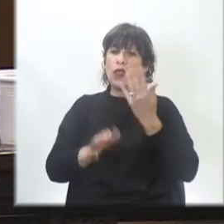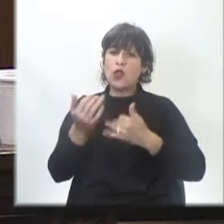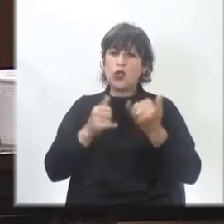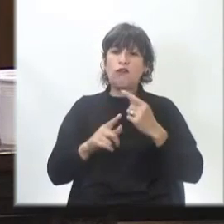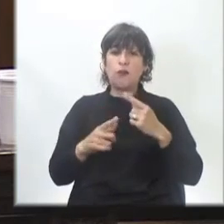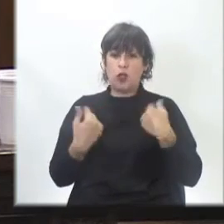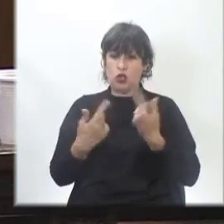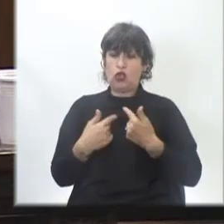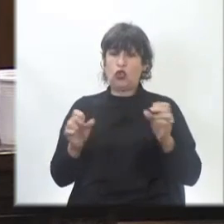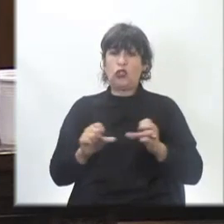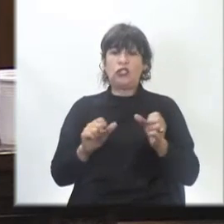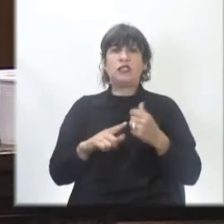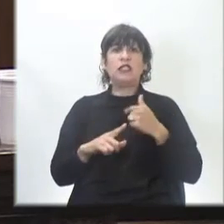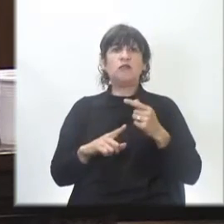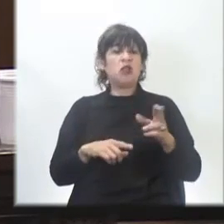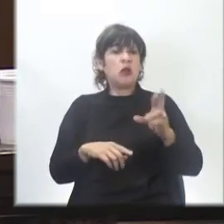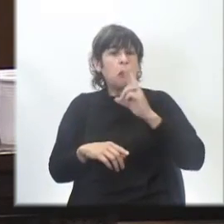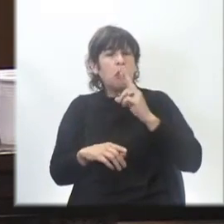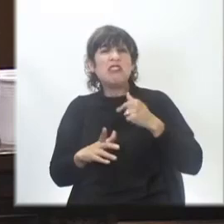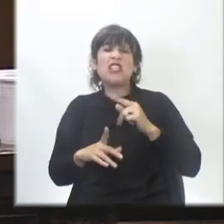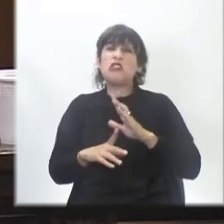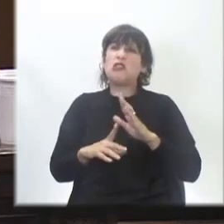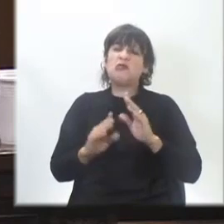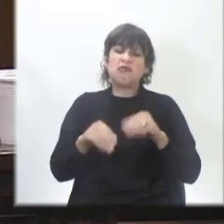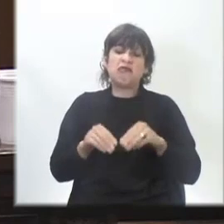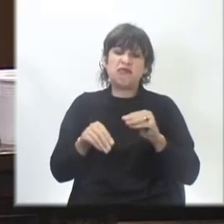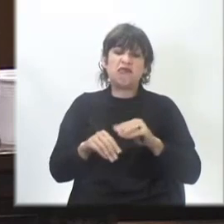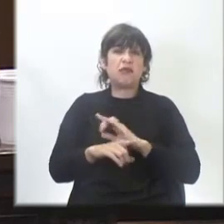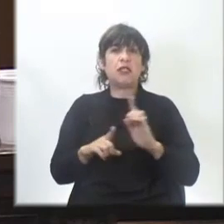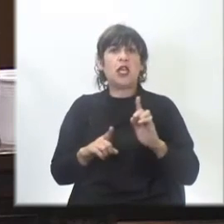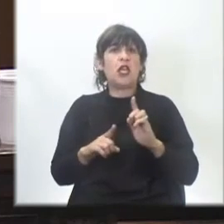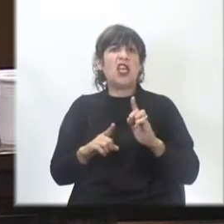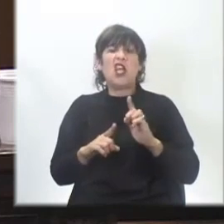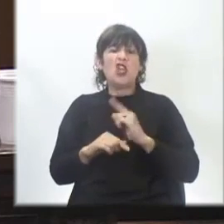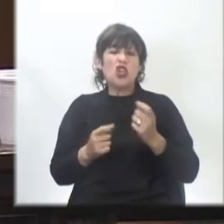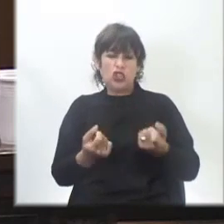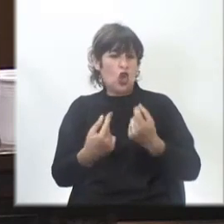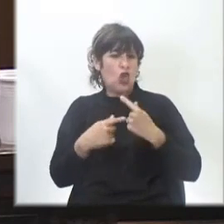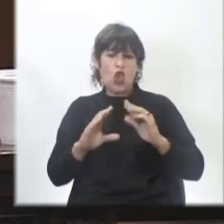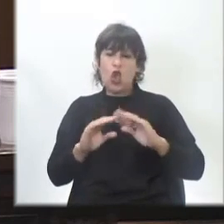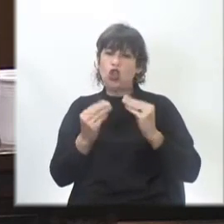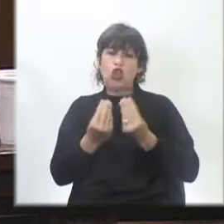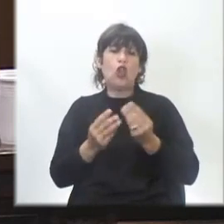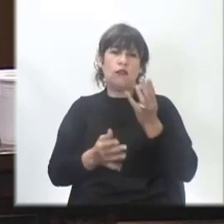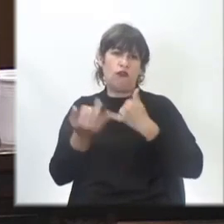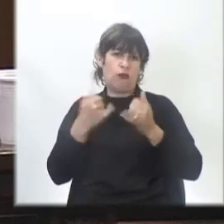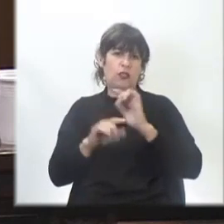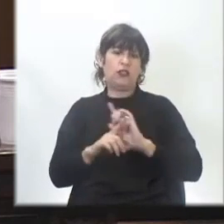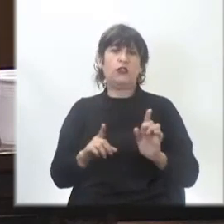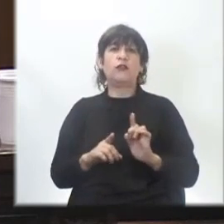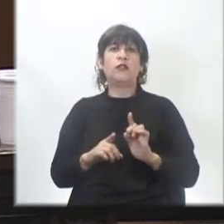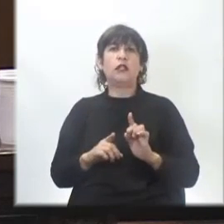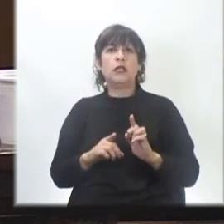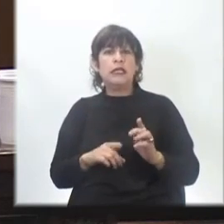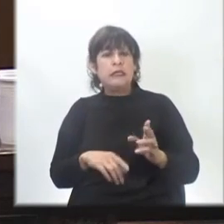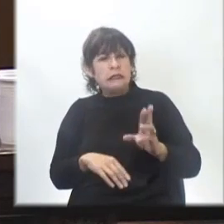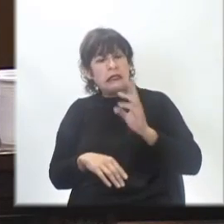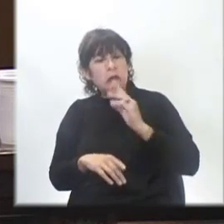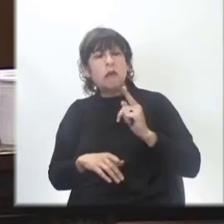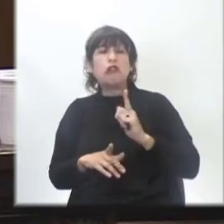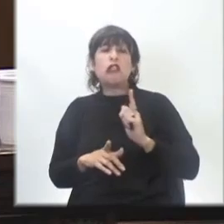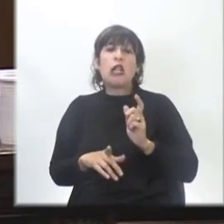realizamos se respondieron a medias, no se brindó toda la información, se respondieron